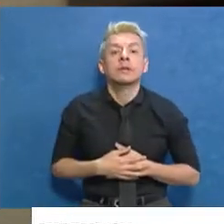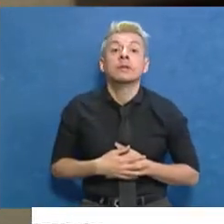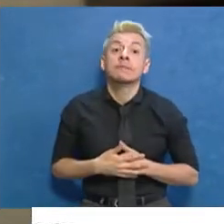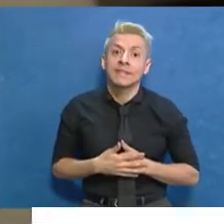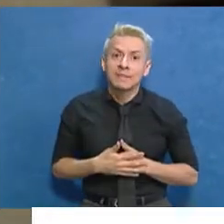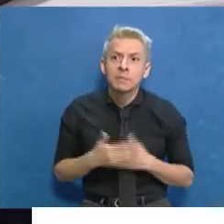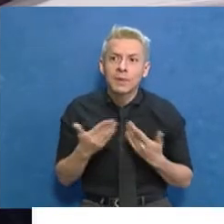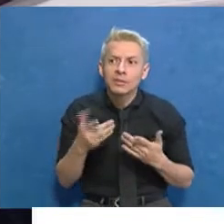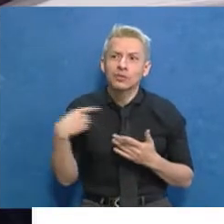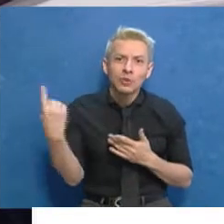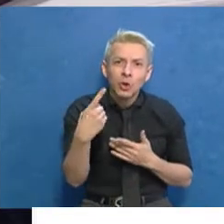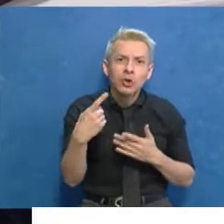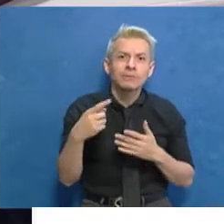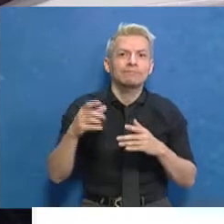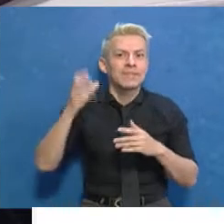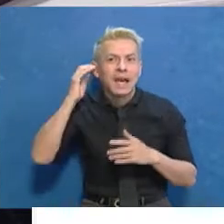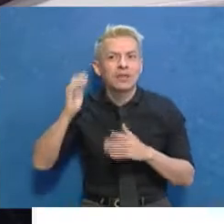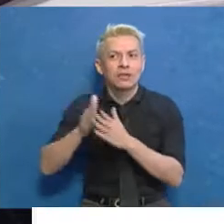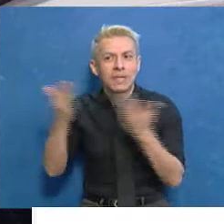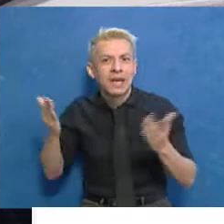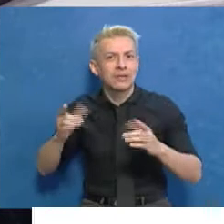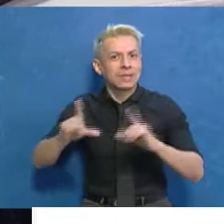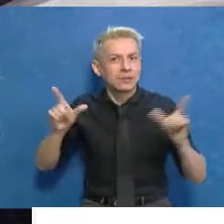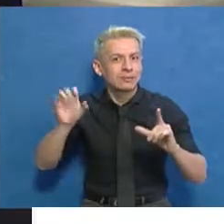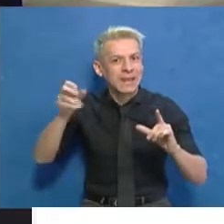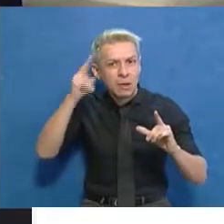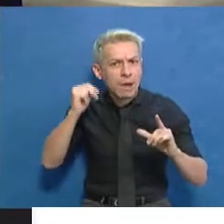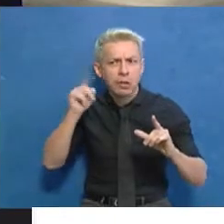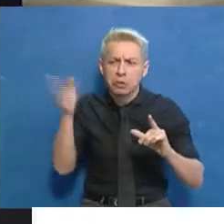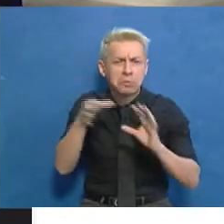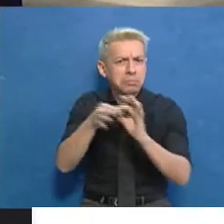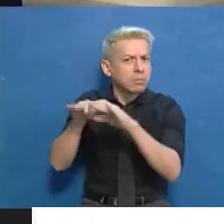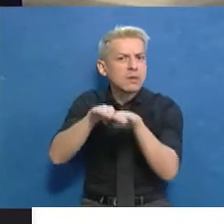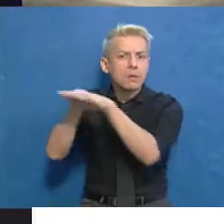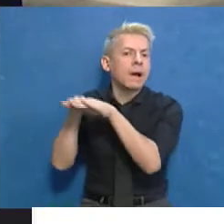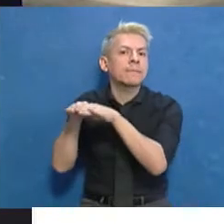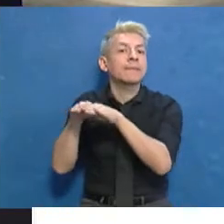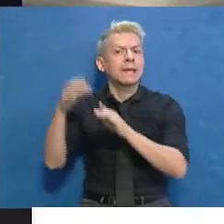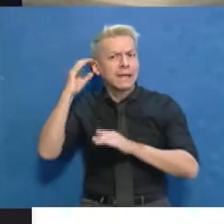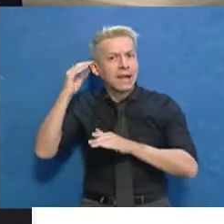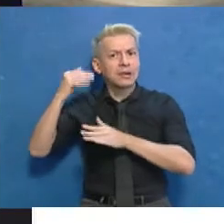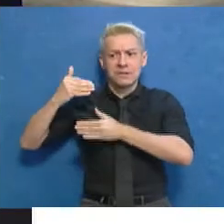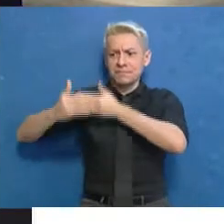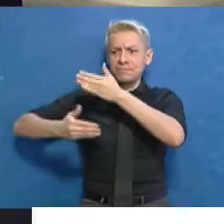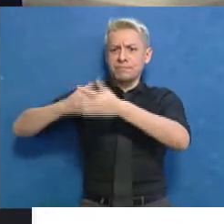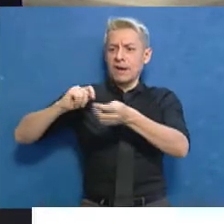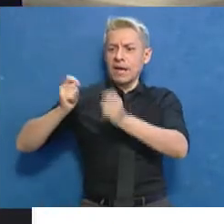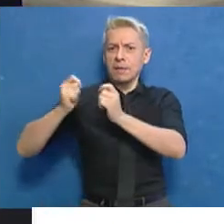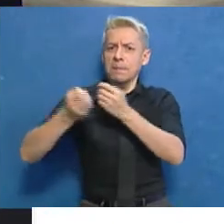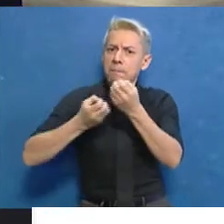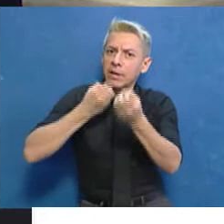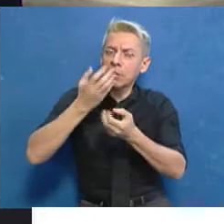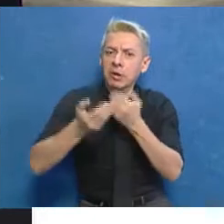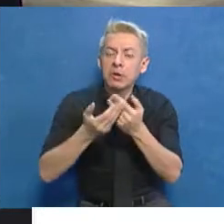creo que tienen en común. La radio ha mejorado, ha crecido, ha acompañado, se ha renovado. Y